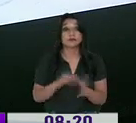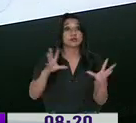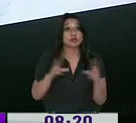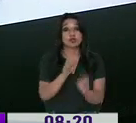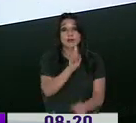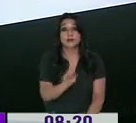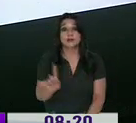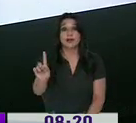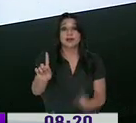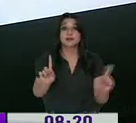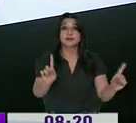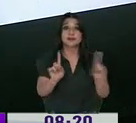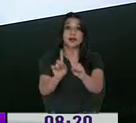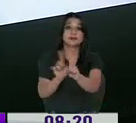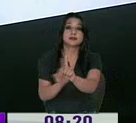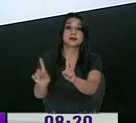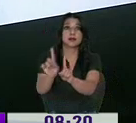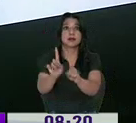se baja.